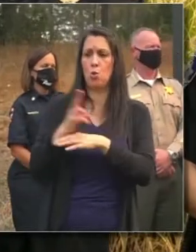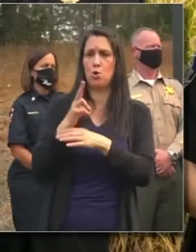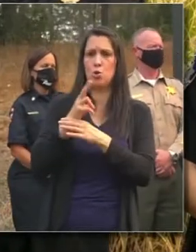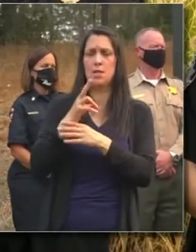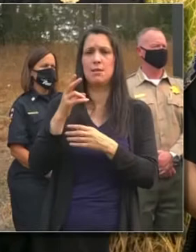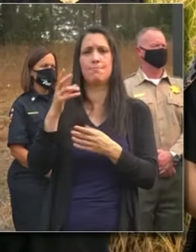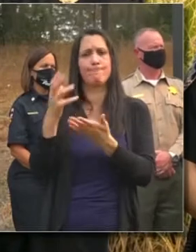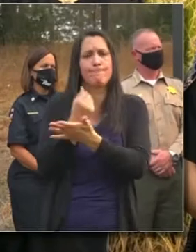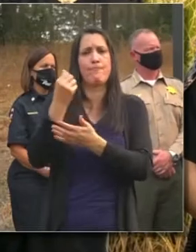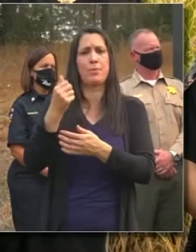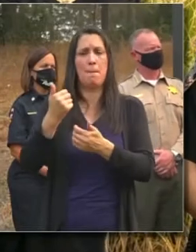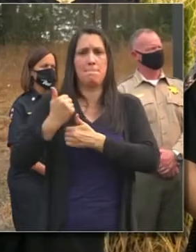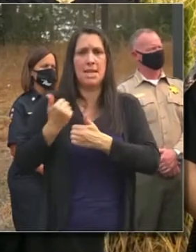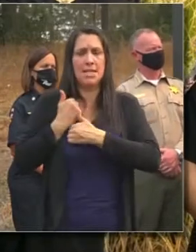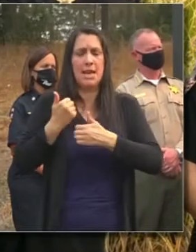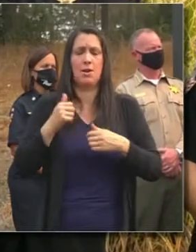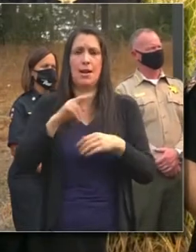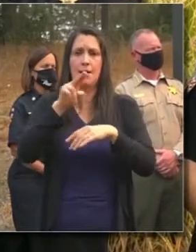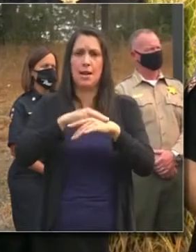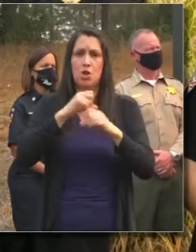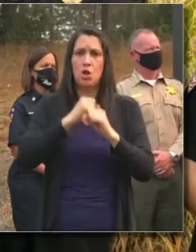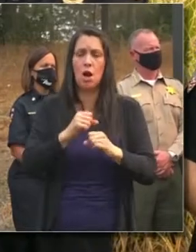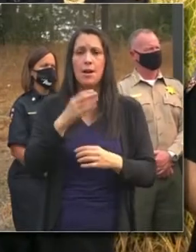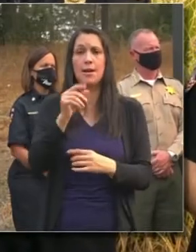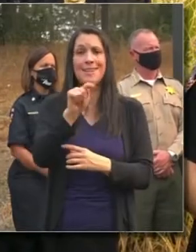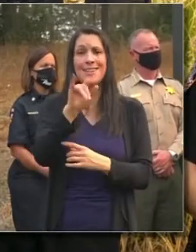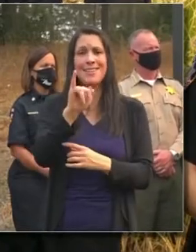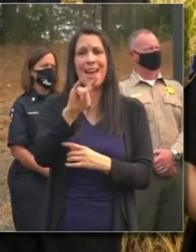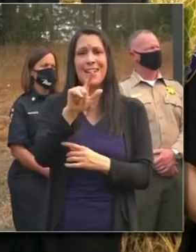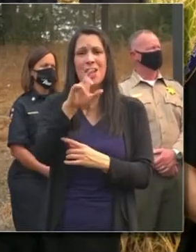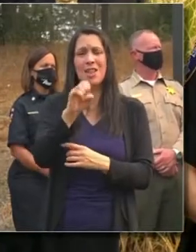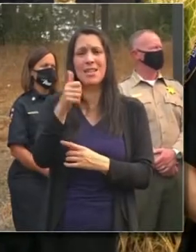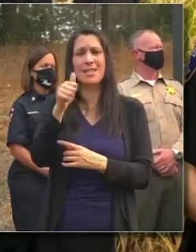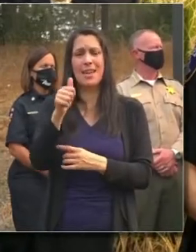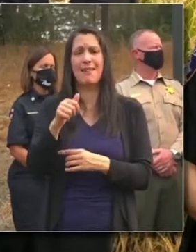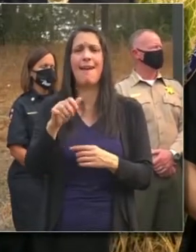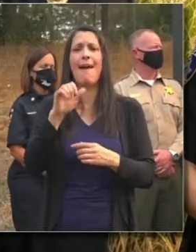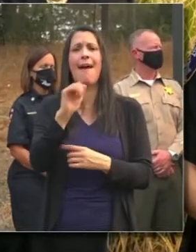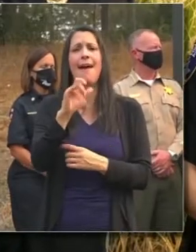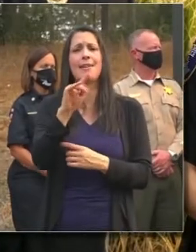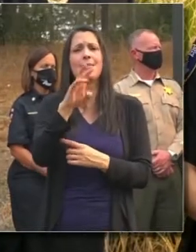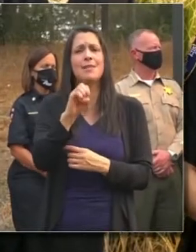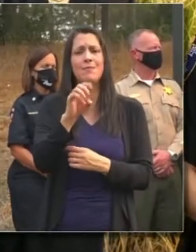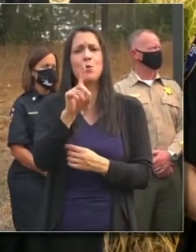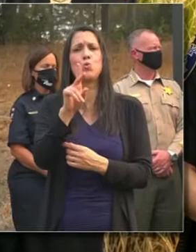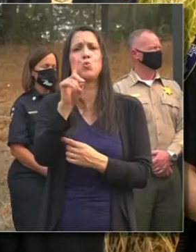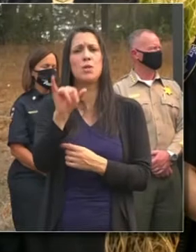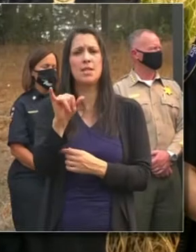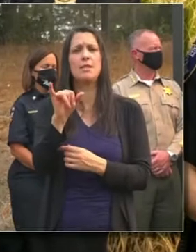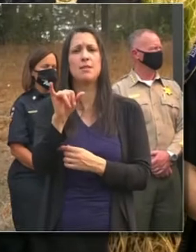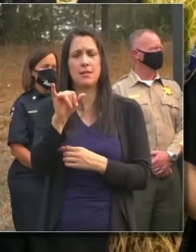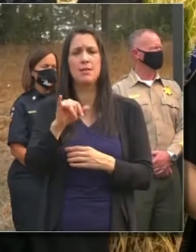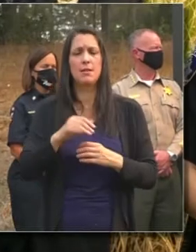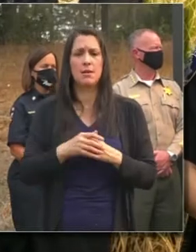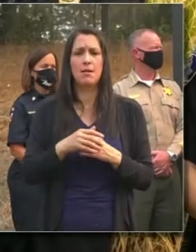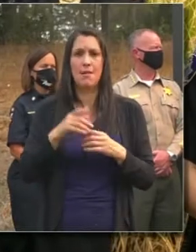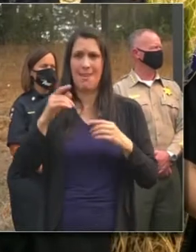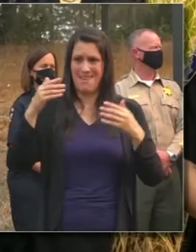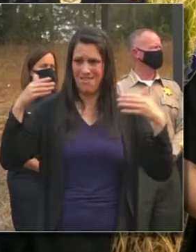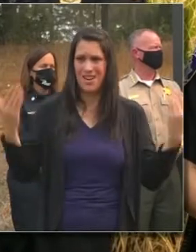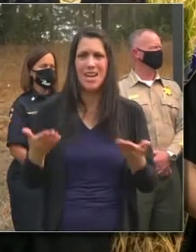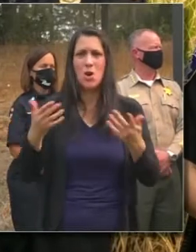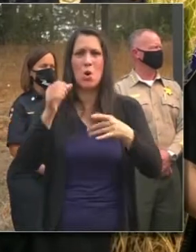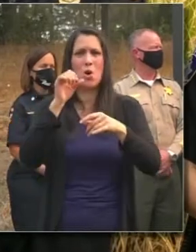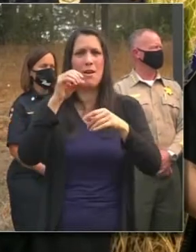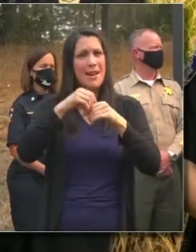también el servicio militar tanto la guardia nacional como el título 10 o sea las fuerzas activas que están actualmente trabajando en el terreno con